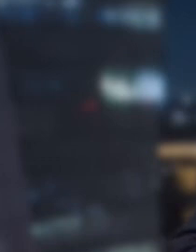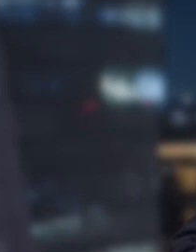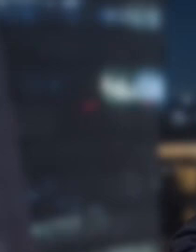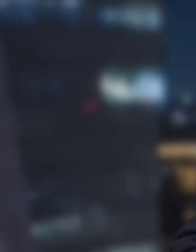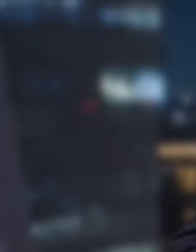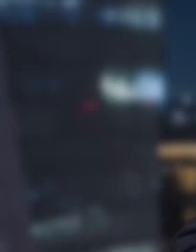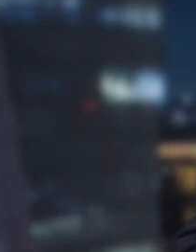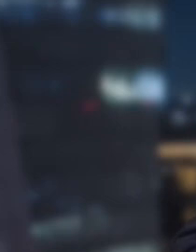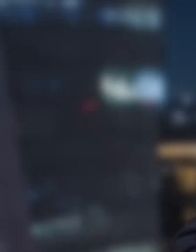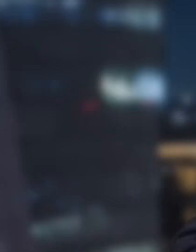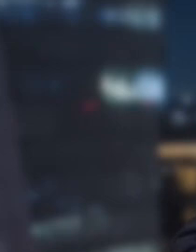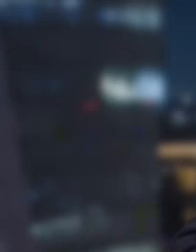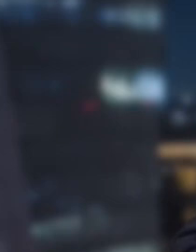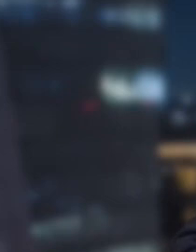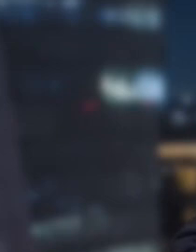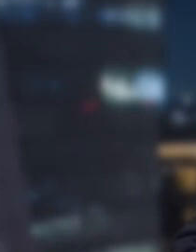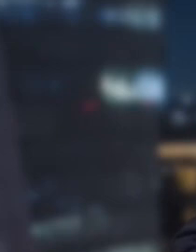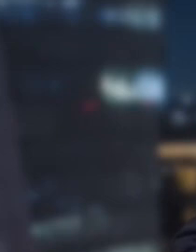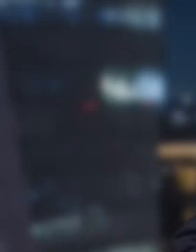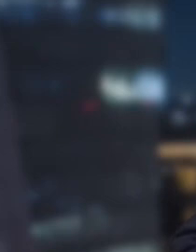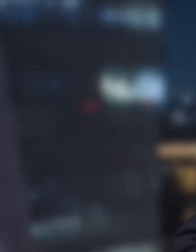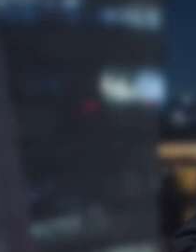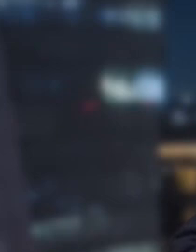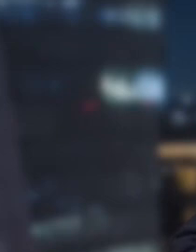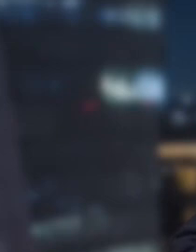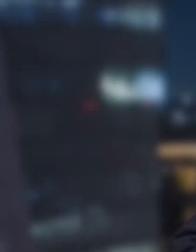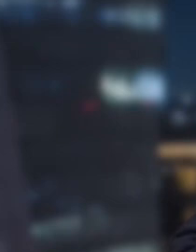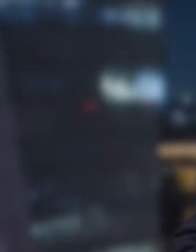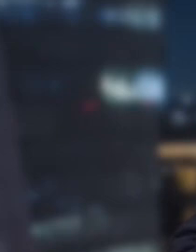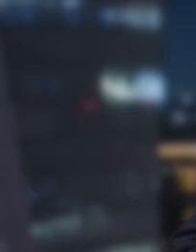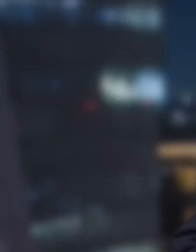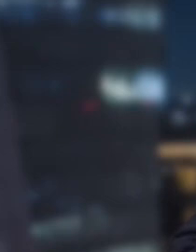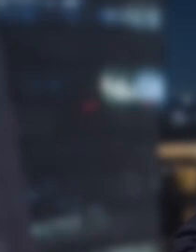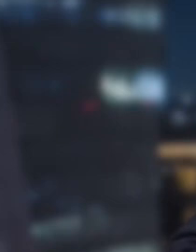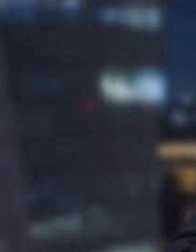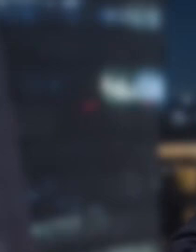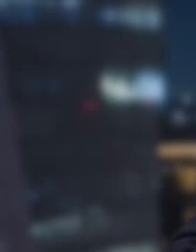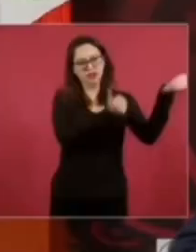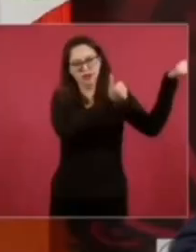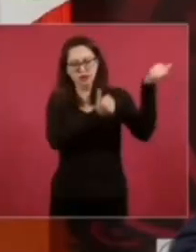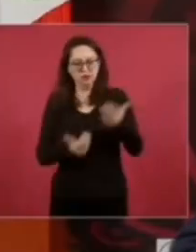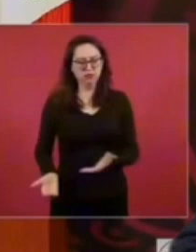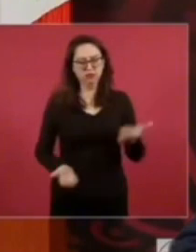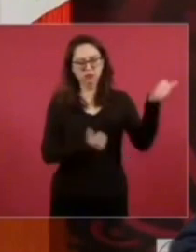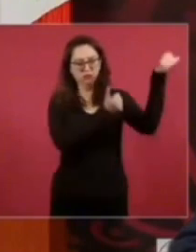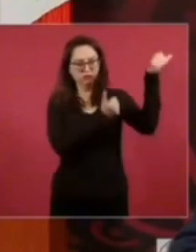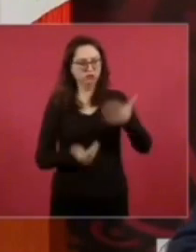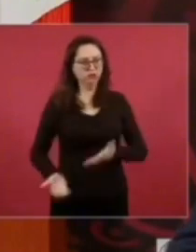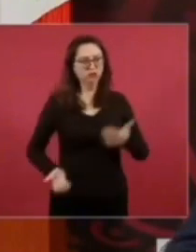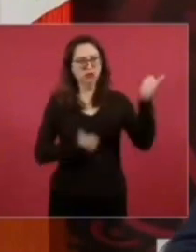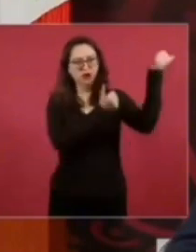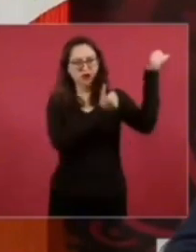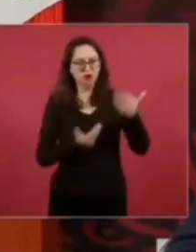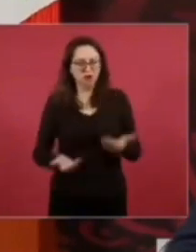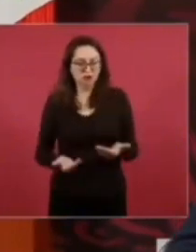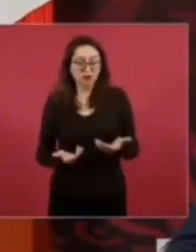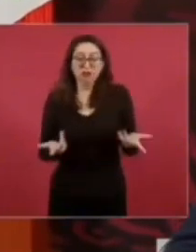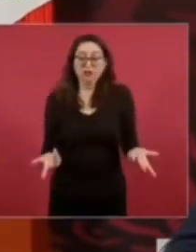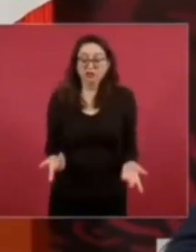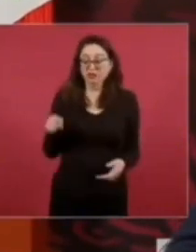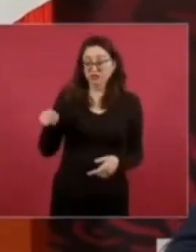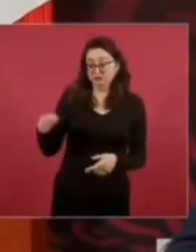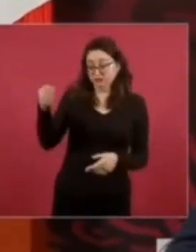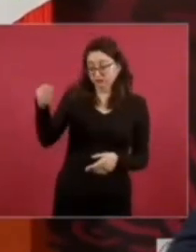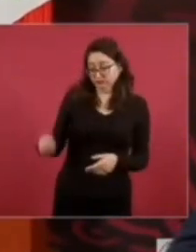millones de personas viven con muy poca agua este pues escenario también se está viendo hacia el sur en en